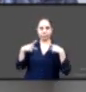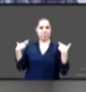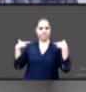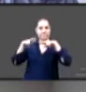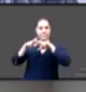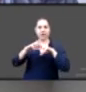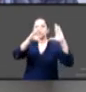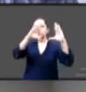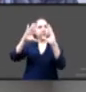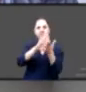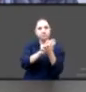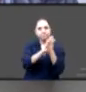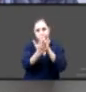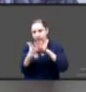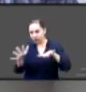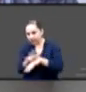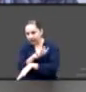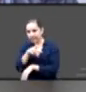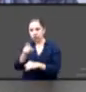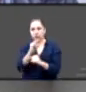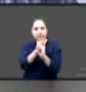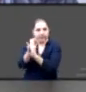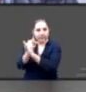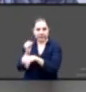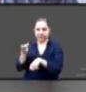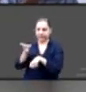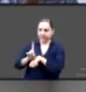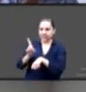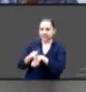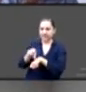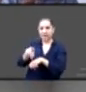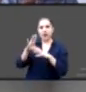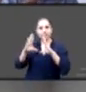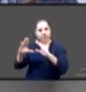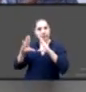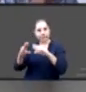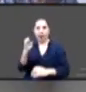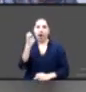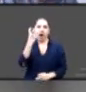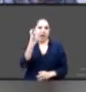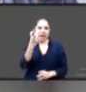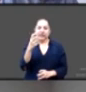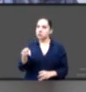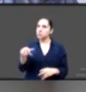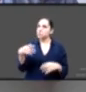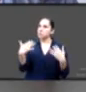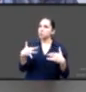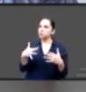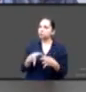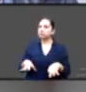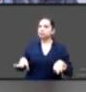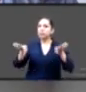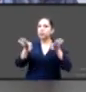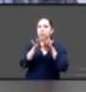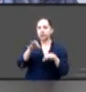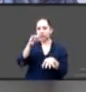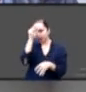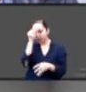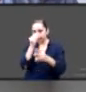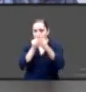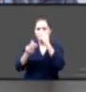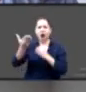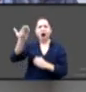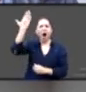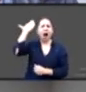sus actividades diarias? Esto es algo bien, bien interesante, porque muchas veces no mirábamos esta necesidad como algo real y ahora es